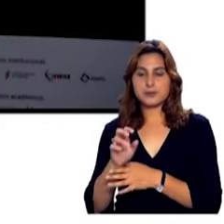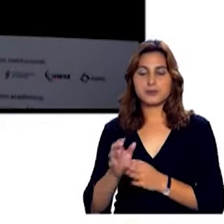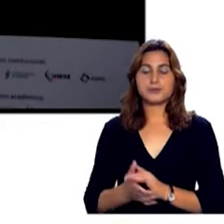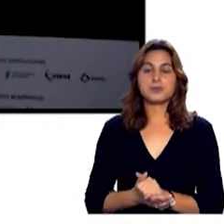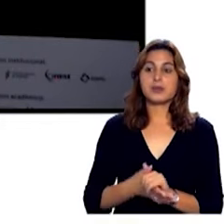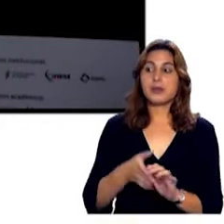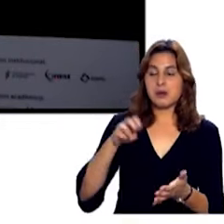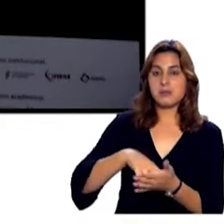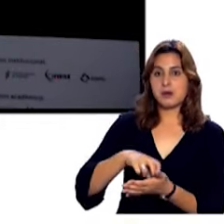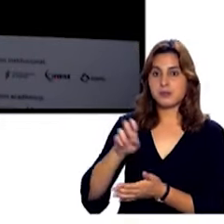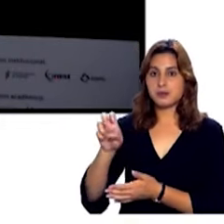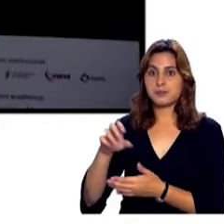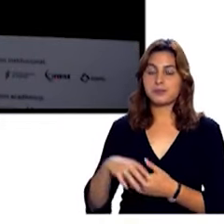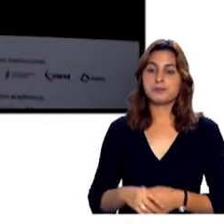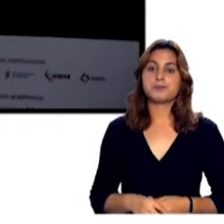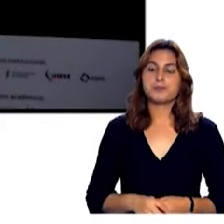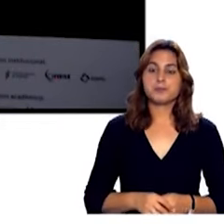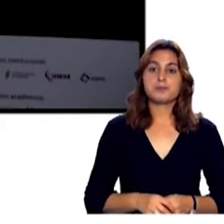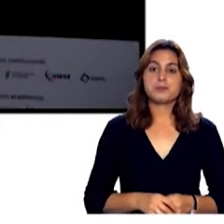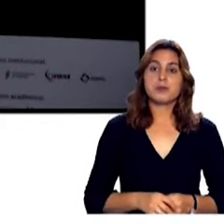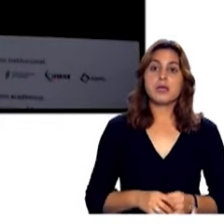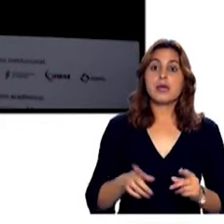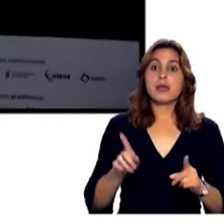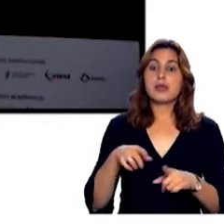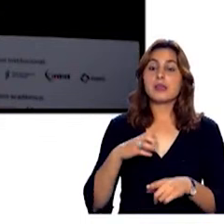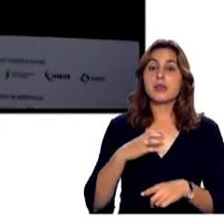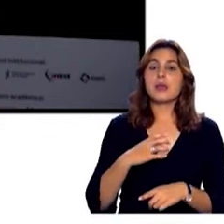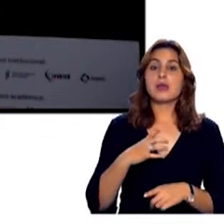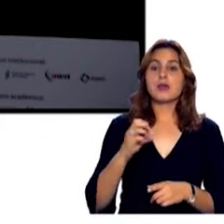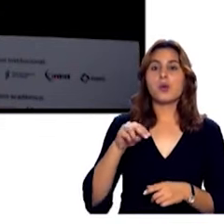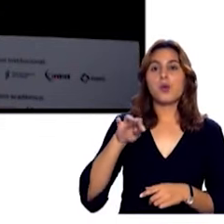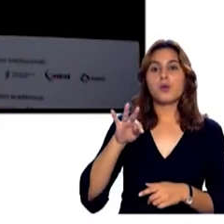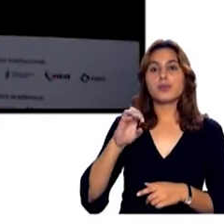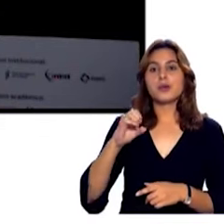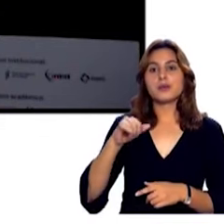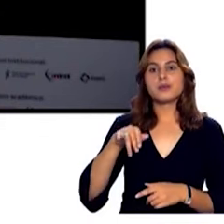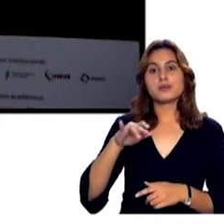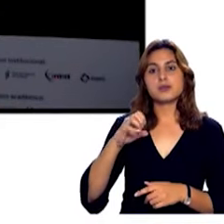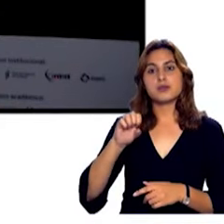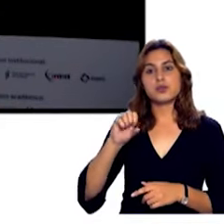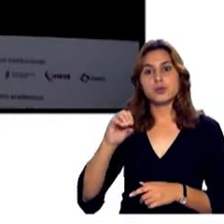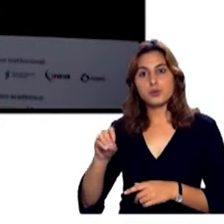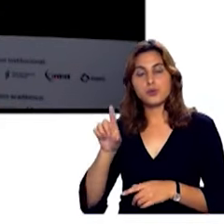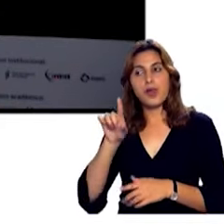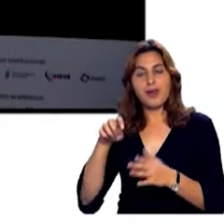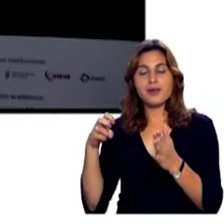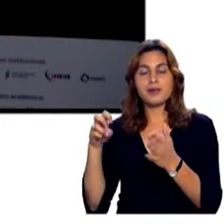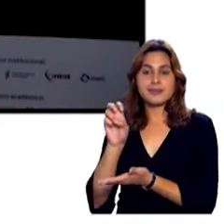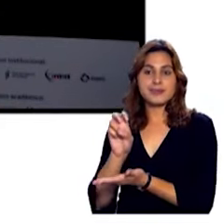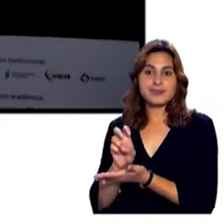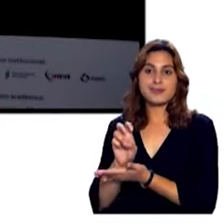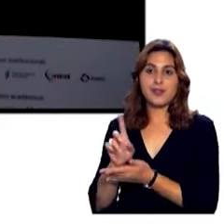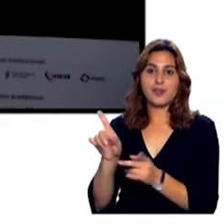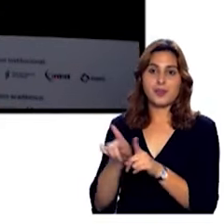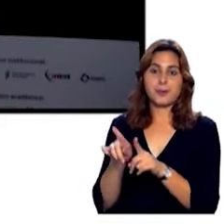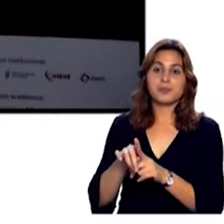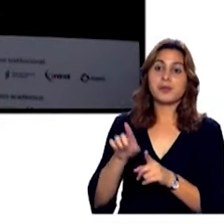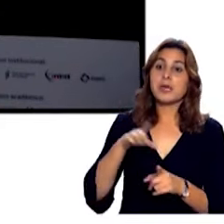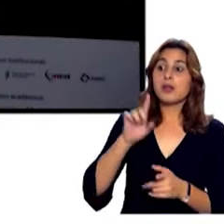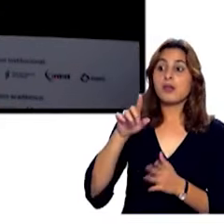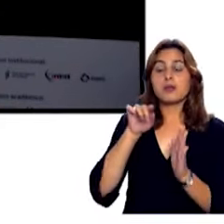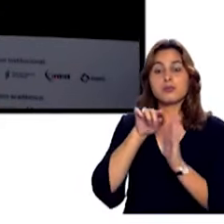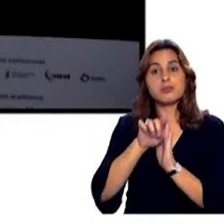sal contencioso participan de esa decisión cuestionan solicitan información